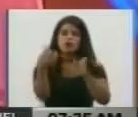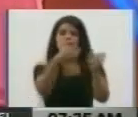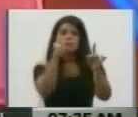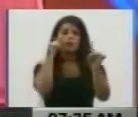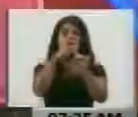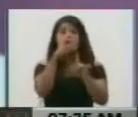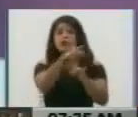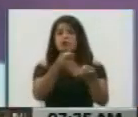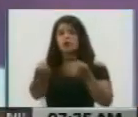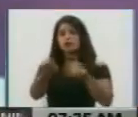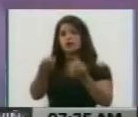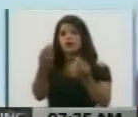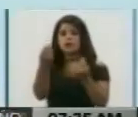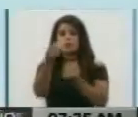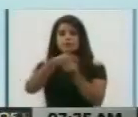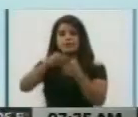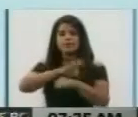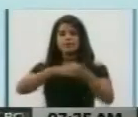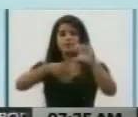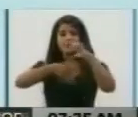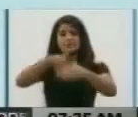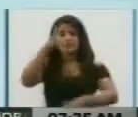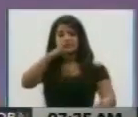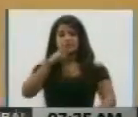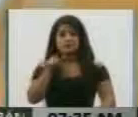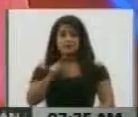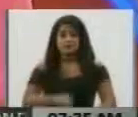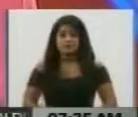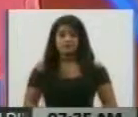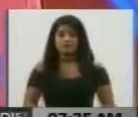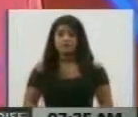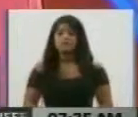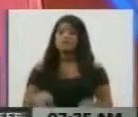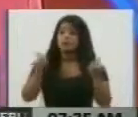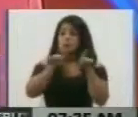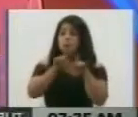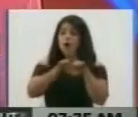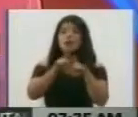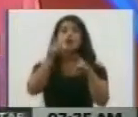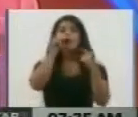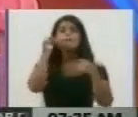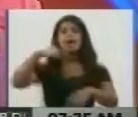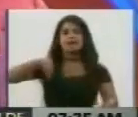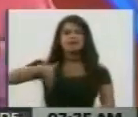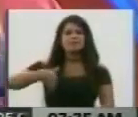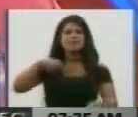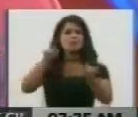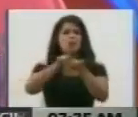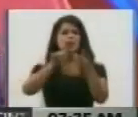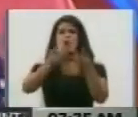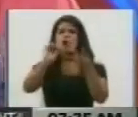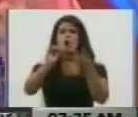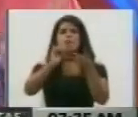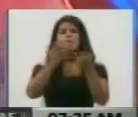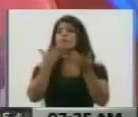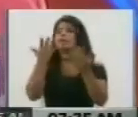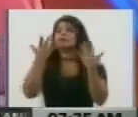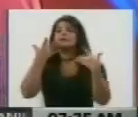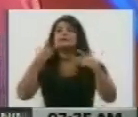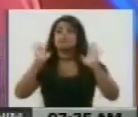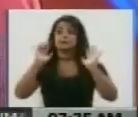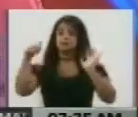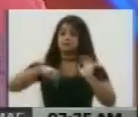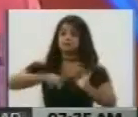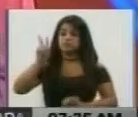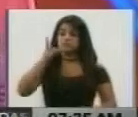economía de Sudamérica. Es lo mismo que pasa con el señor Macri en Argentina o lo que pasaría aquí en Venezuela si se llegaran